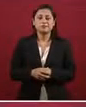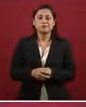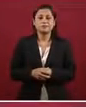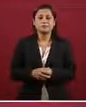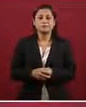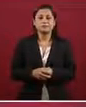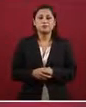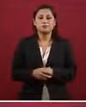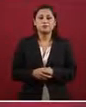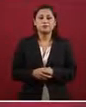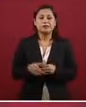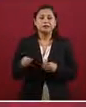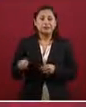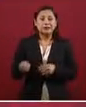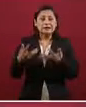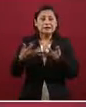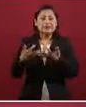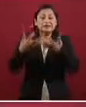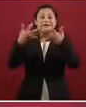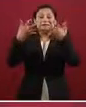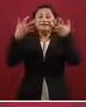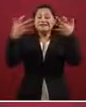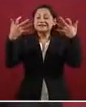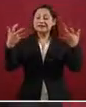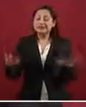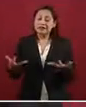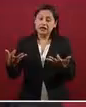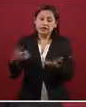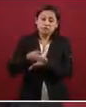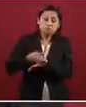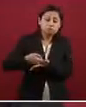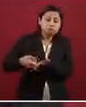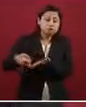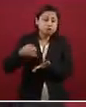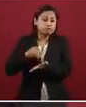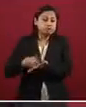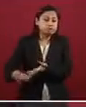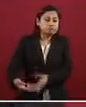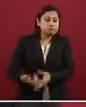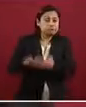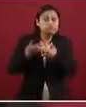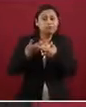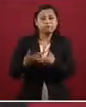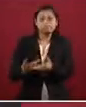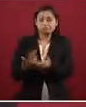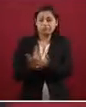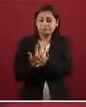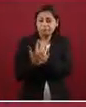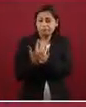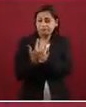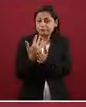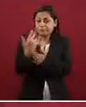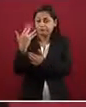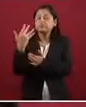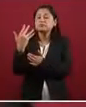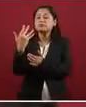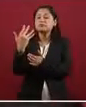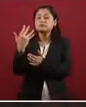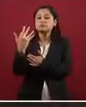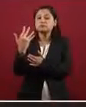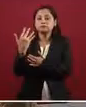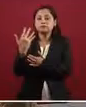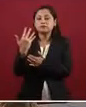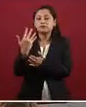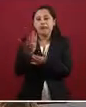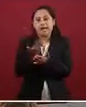las tierras fértiles, y culturalmente en el sureste pues